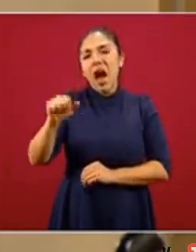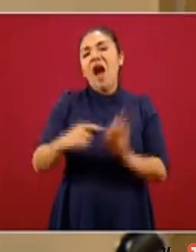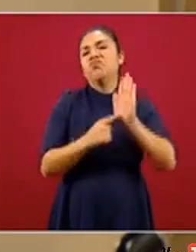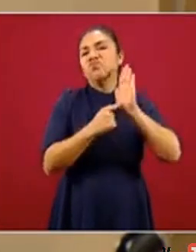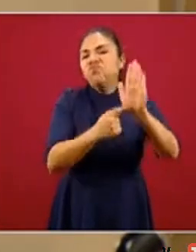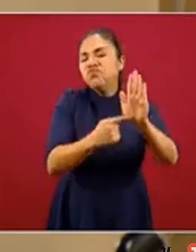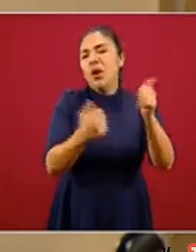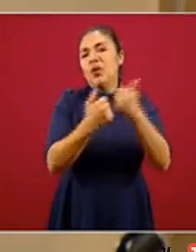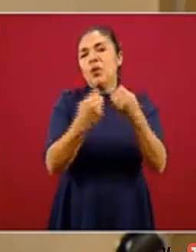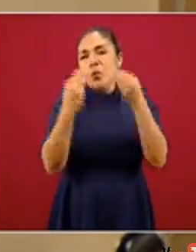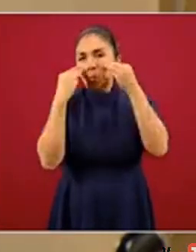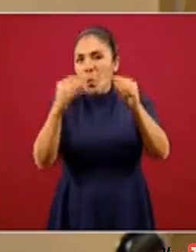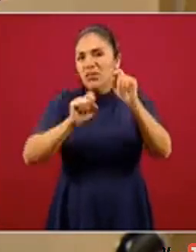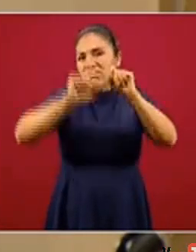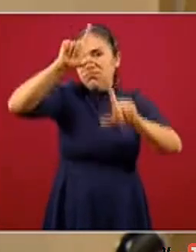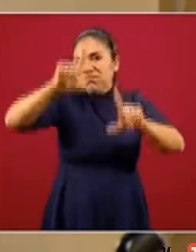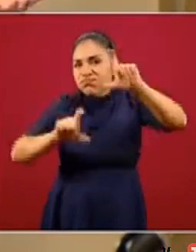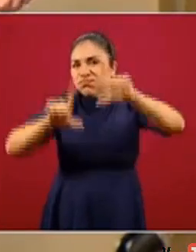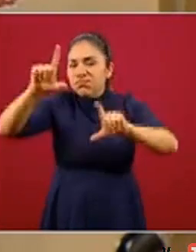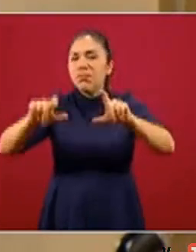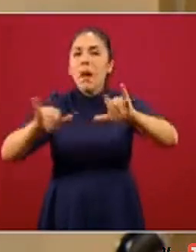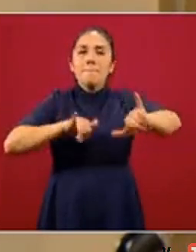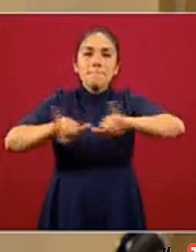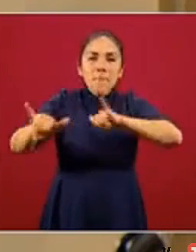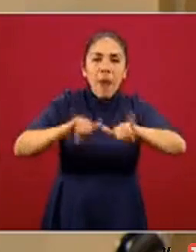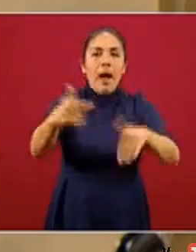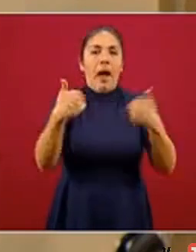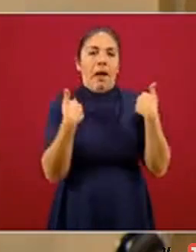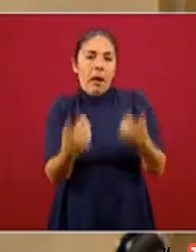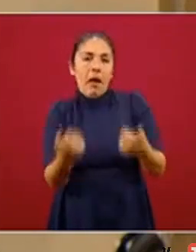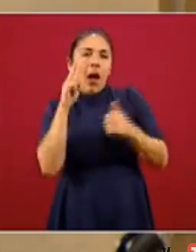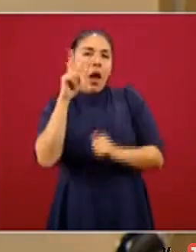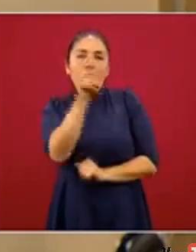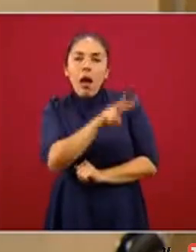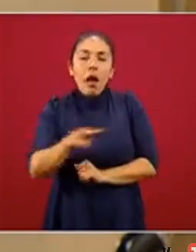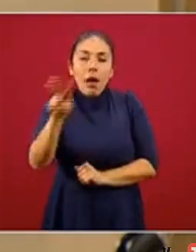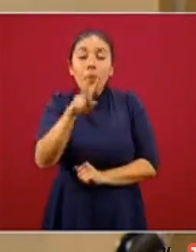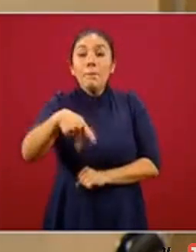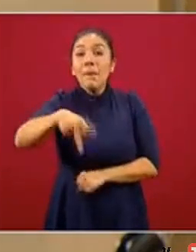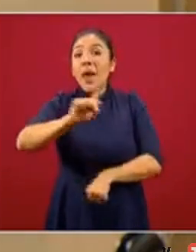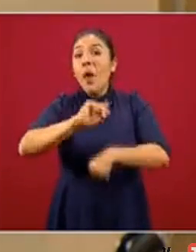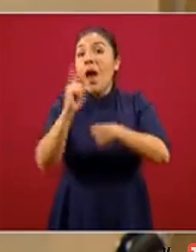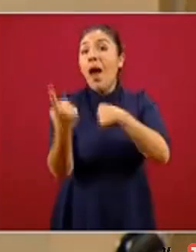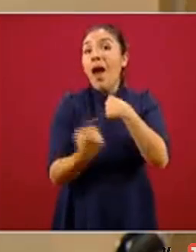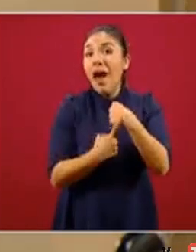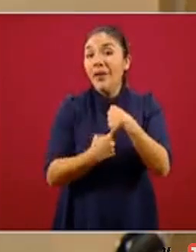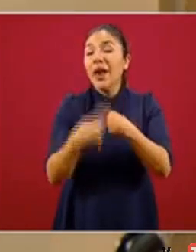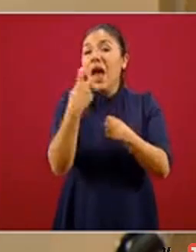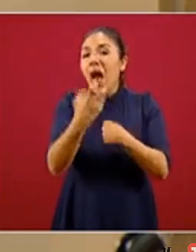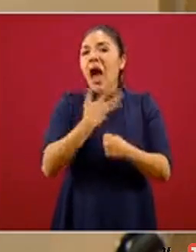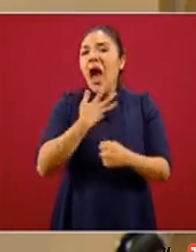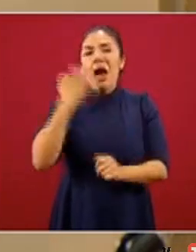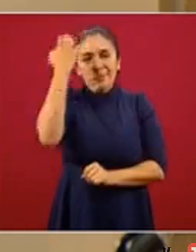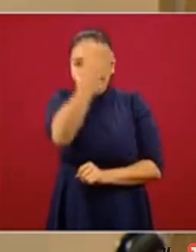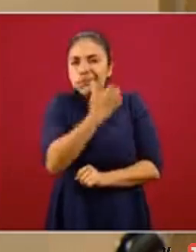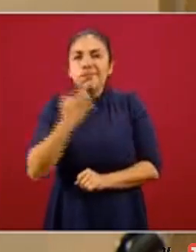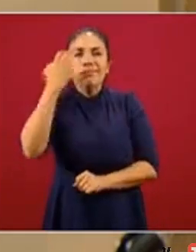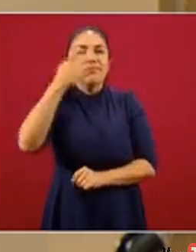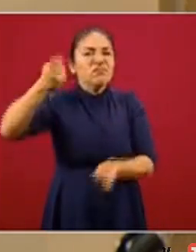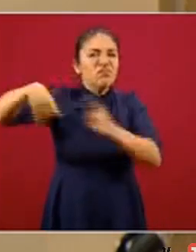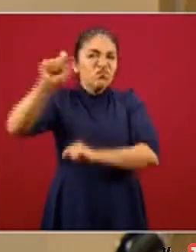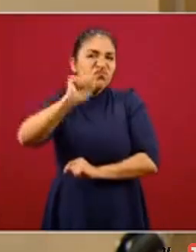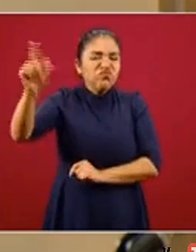de gráficas y a través de mapas. Y detrás de esas representaciones están los análisis epidemiológicos